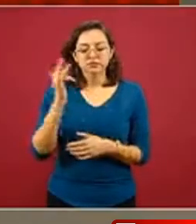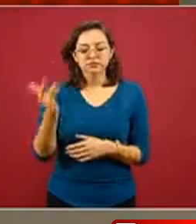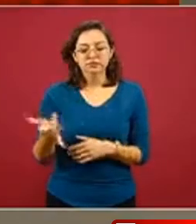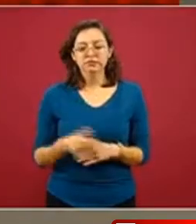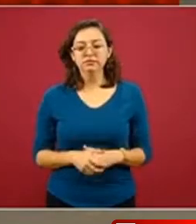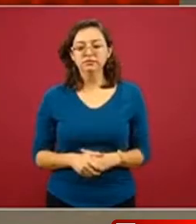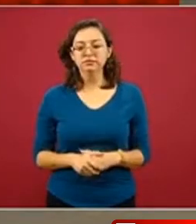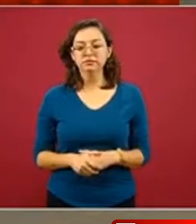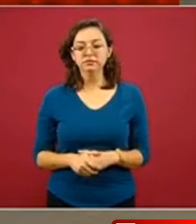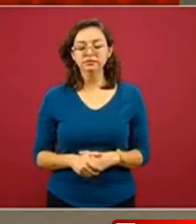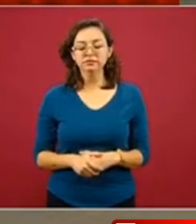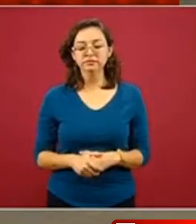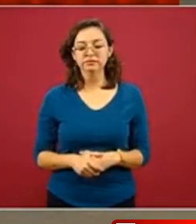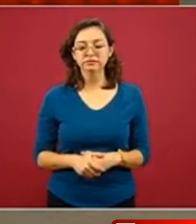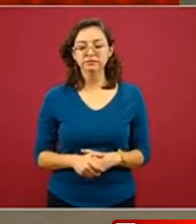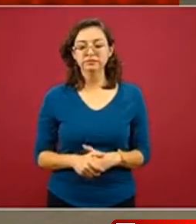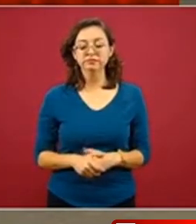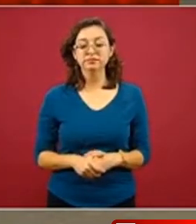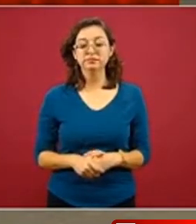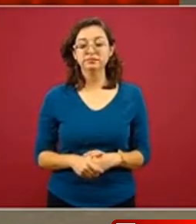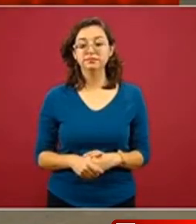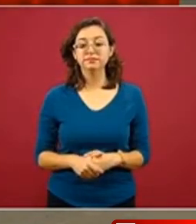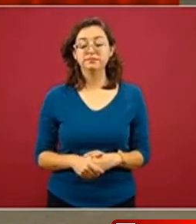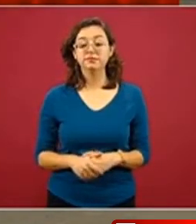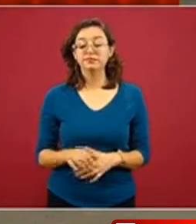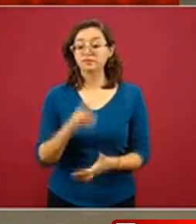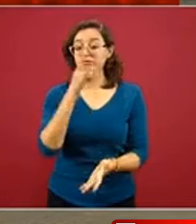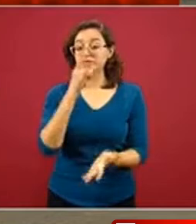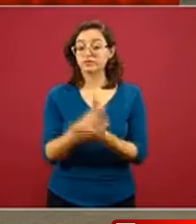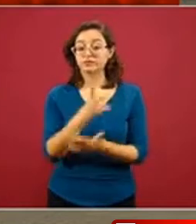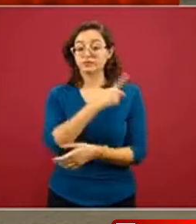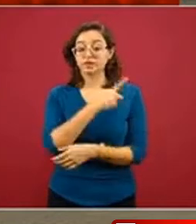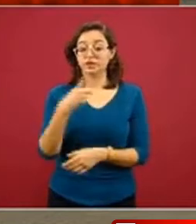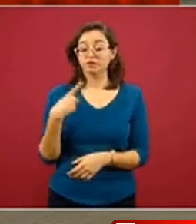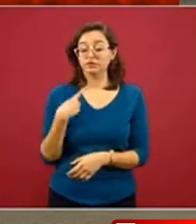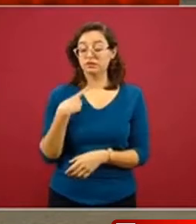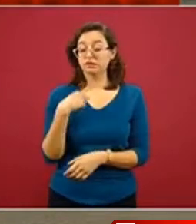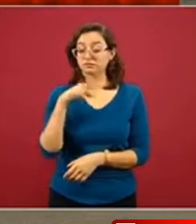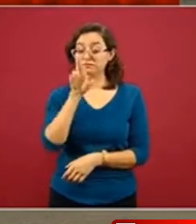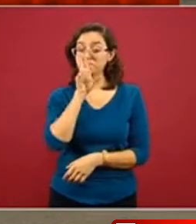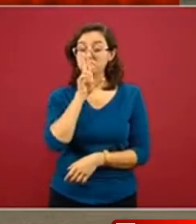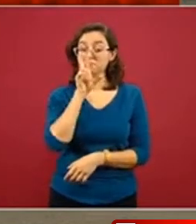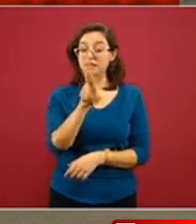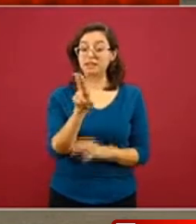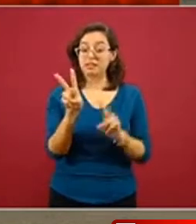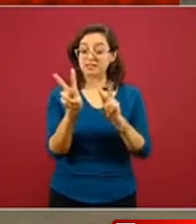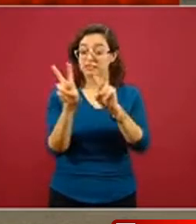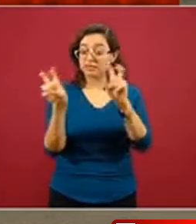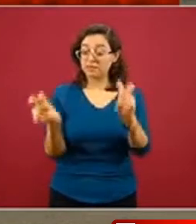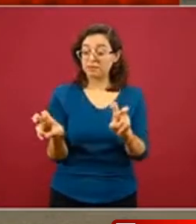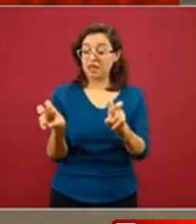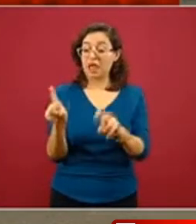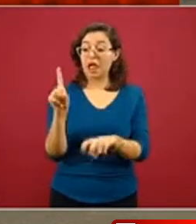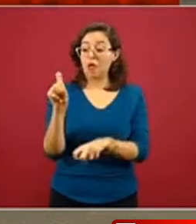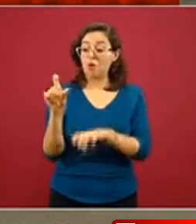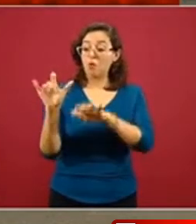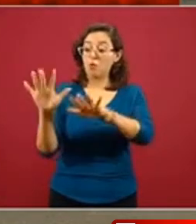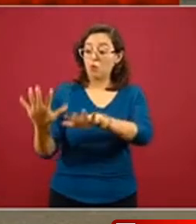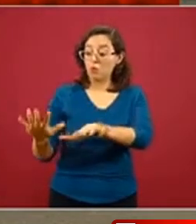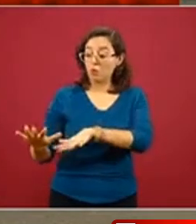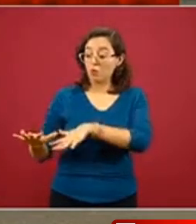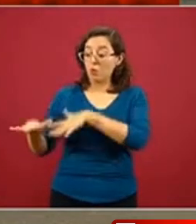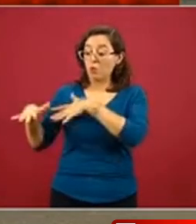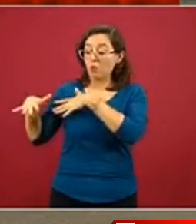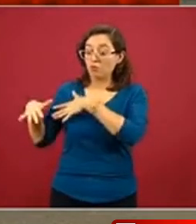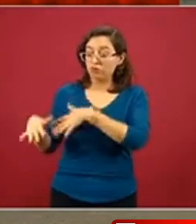comentar? Solamente comentar en relación, la primera pregunta en relación al tsunami, ya